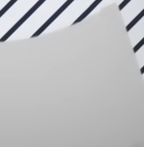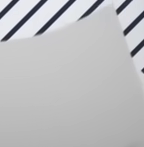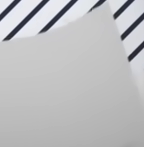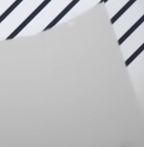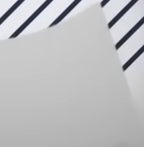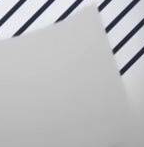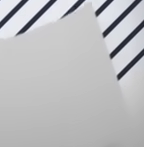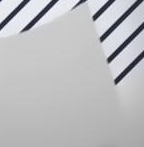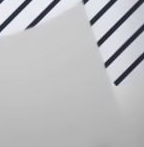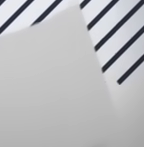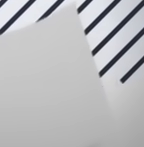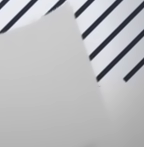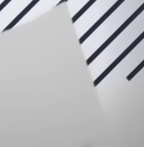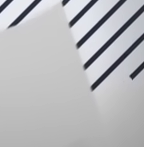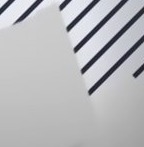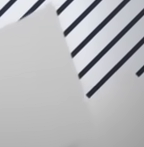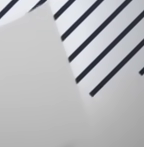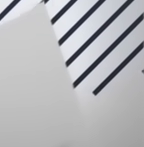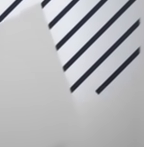Central.